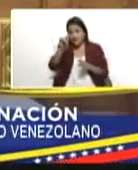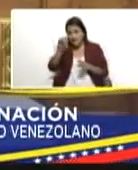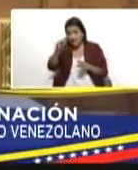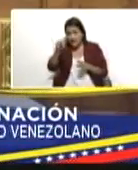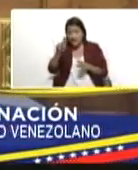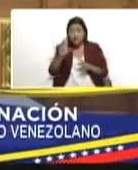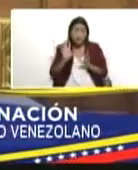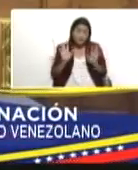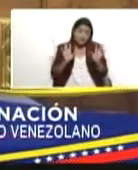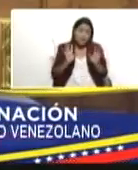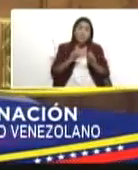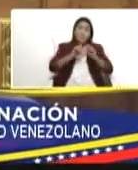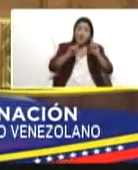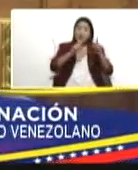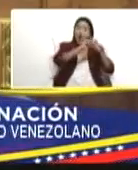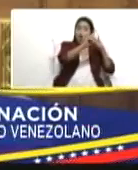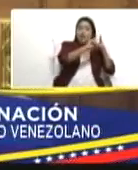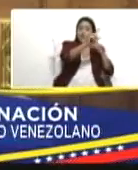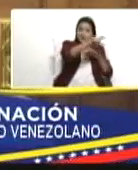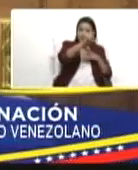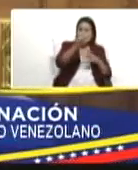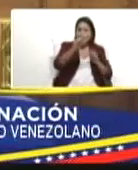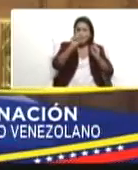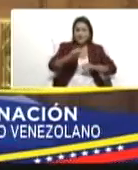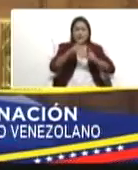decisiones y da